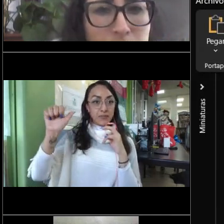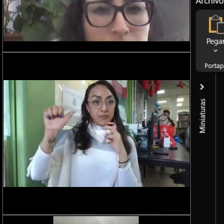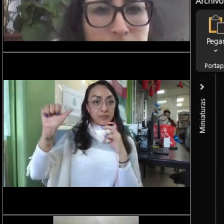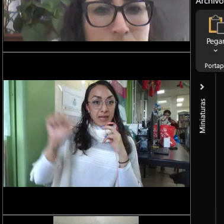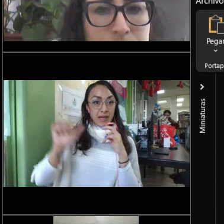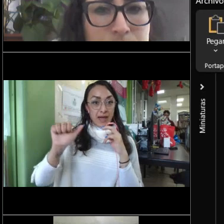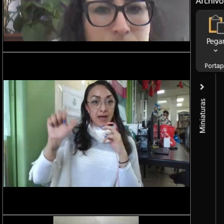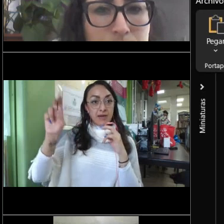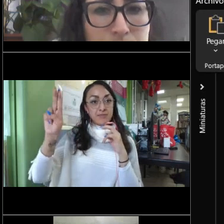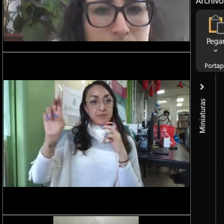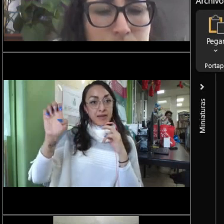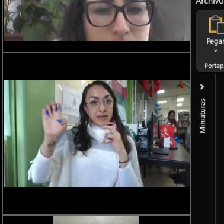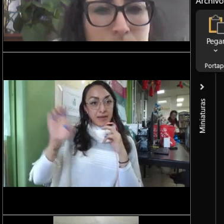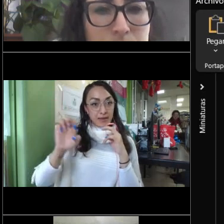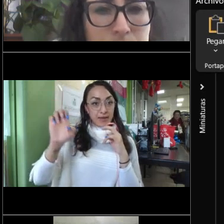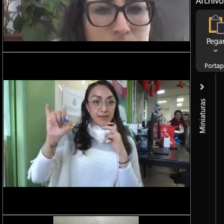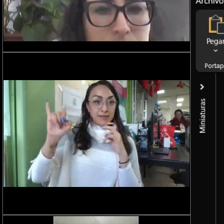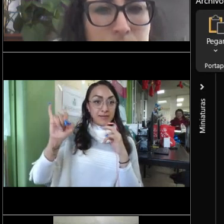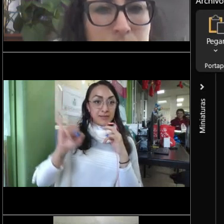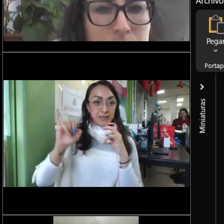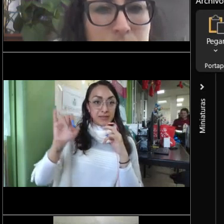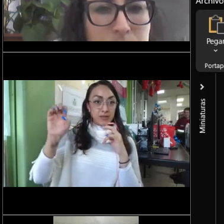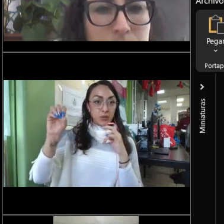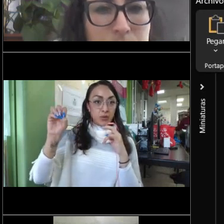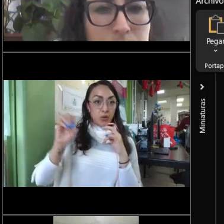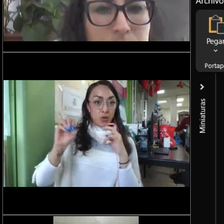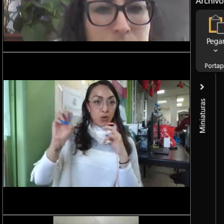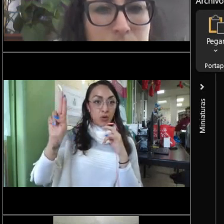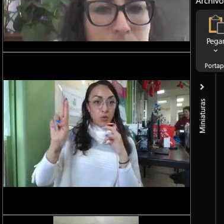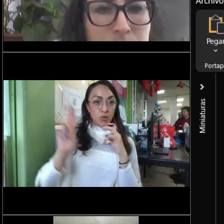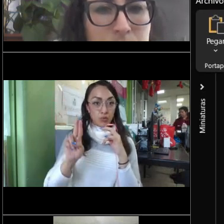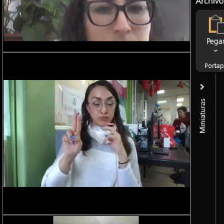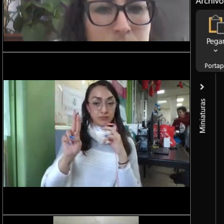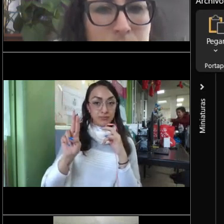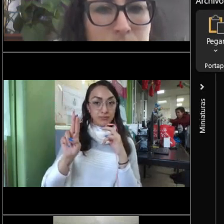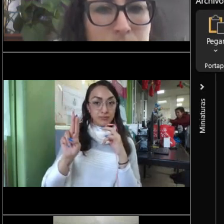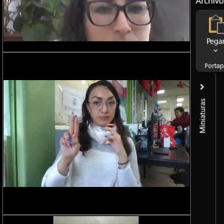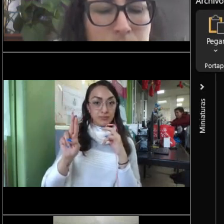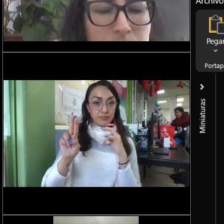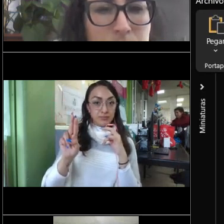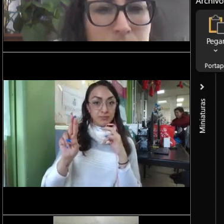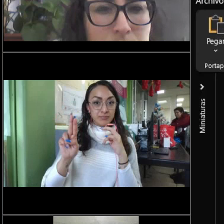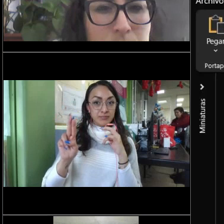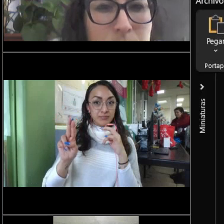acento. A, E, I, O, U.